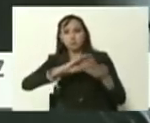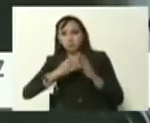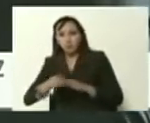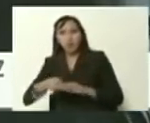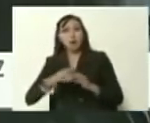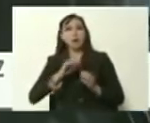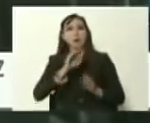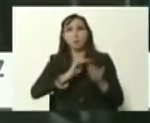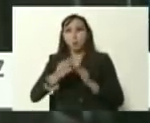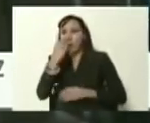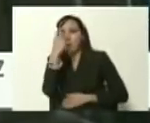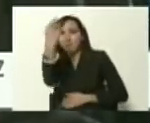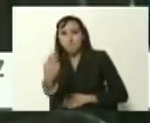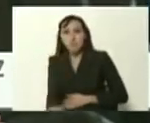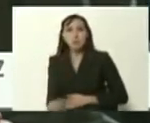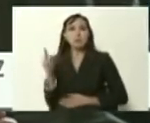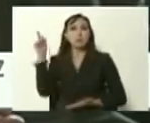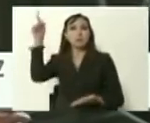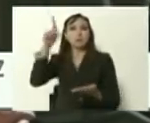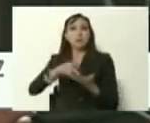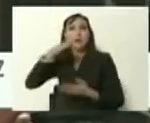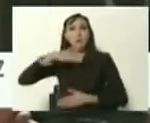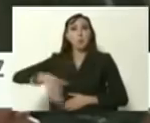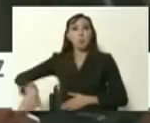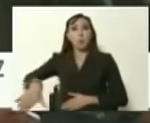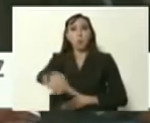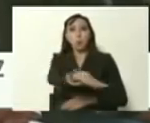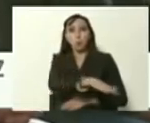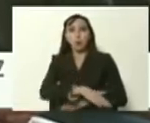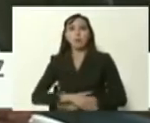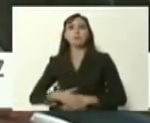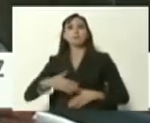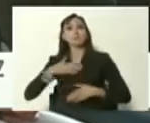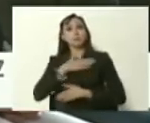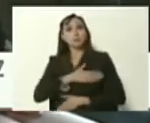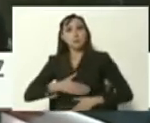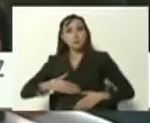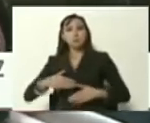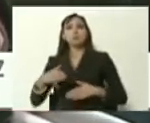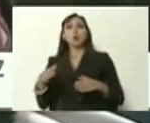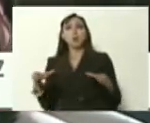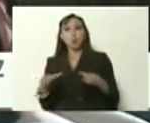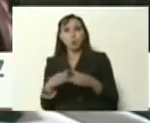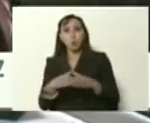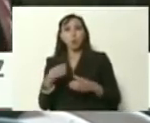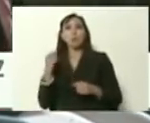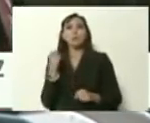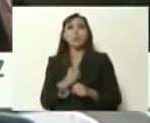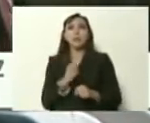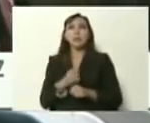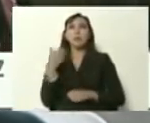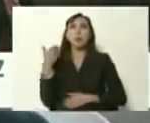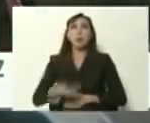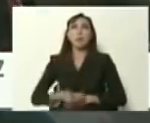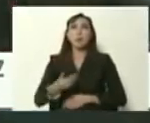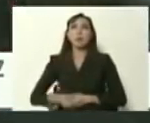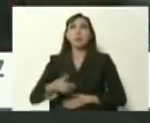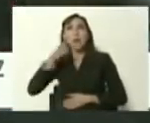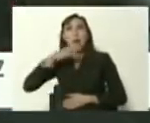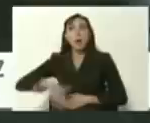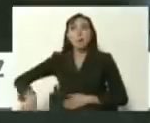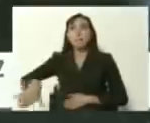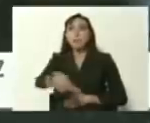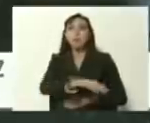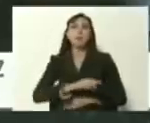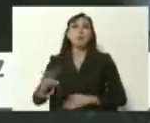pueblos, y yo creo que es digno de conceder mesas técnicas de trabajo para que el pueblo de